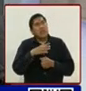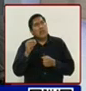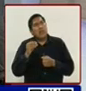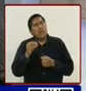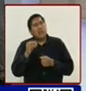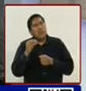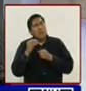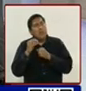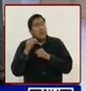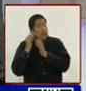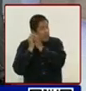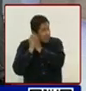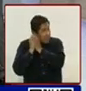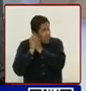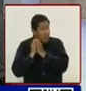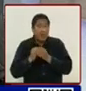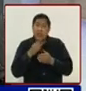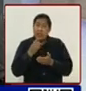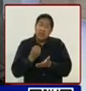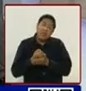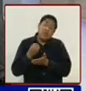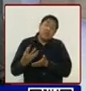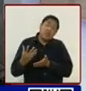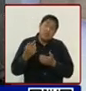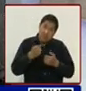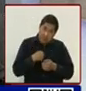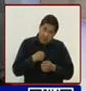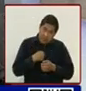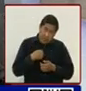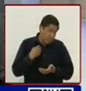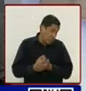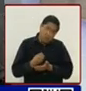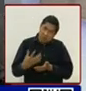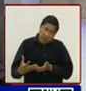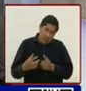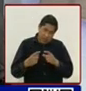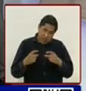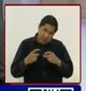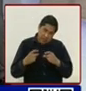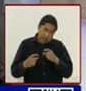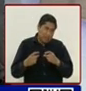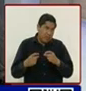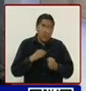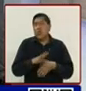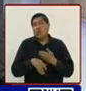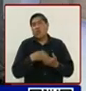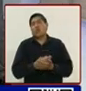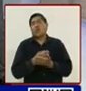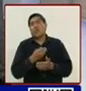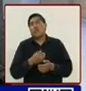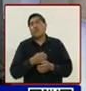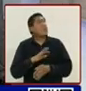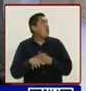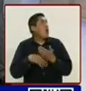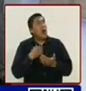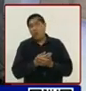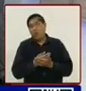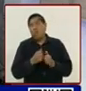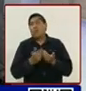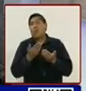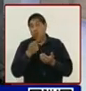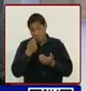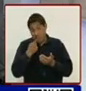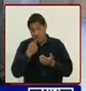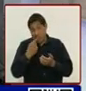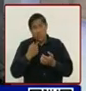cita significa en aymara, comprame. Todas las personas van a comprar desde sus billetitos hasta todo lo que se puedan imaginar. Todo lo que se pueda. Y como